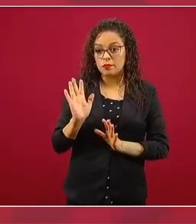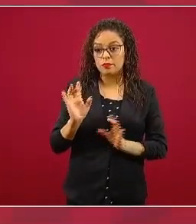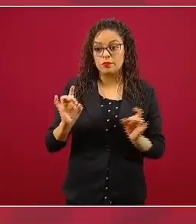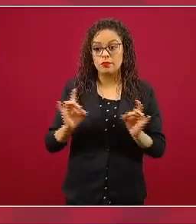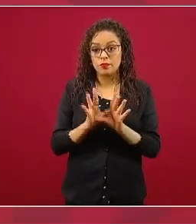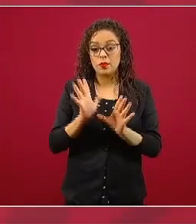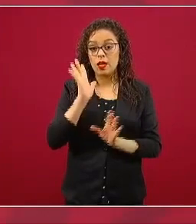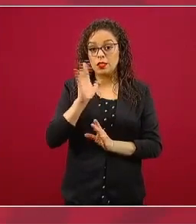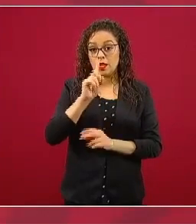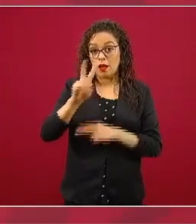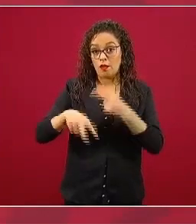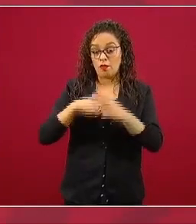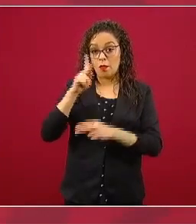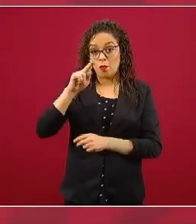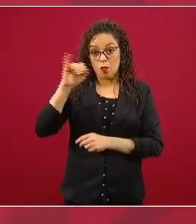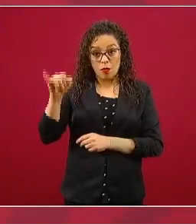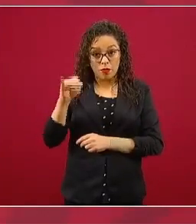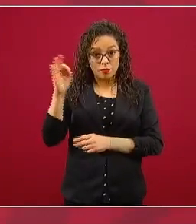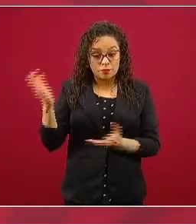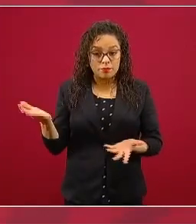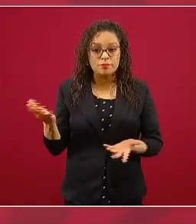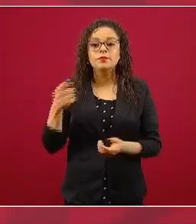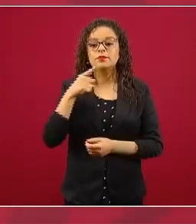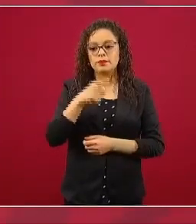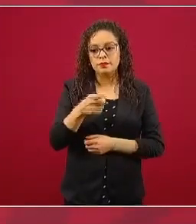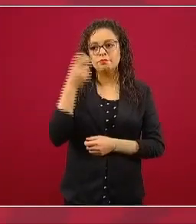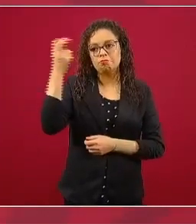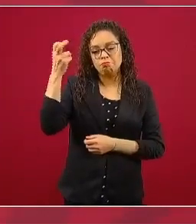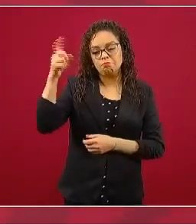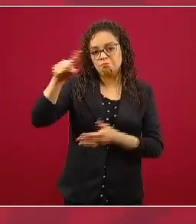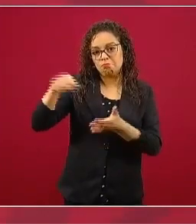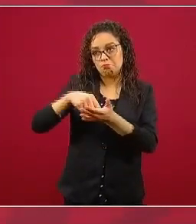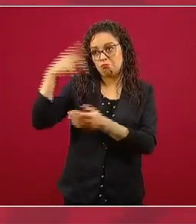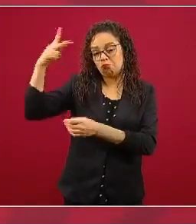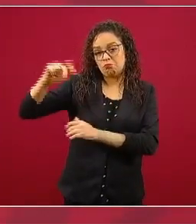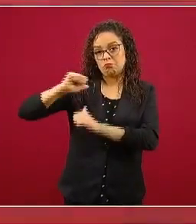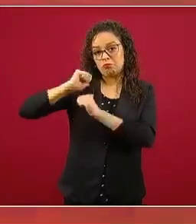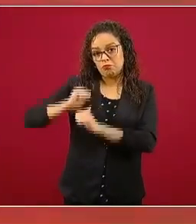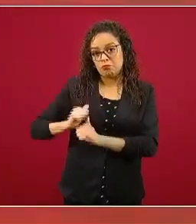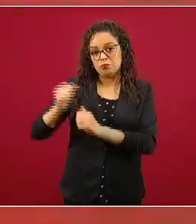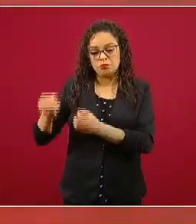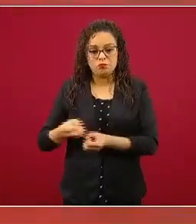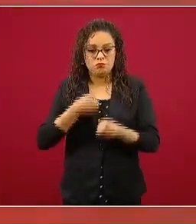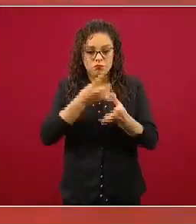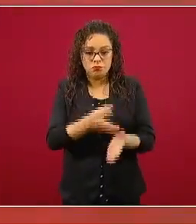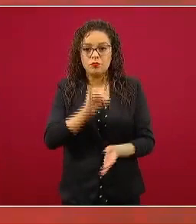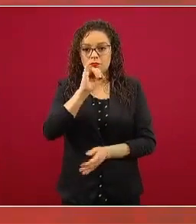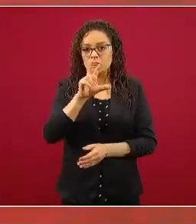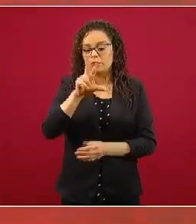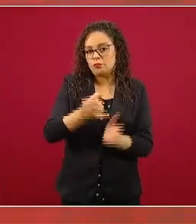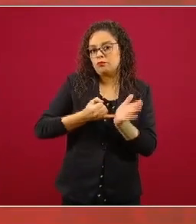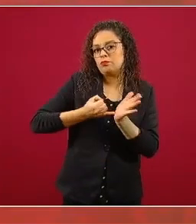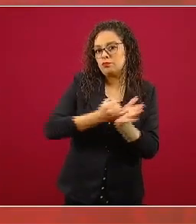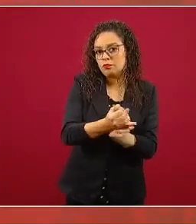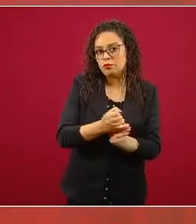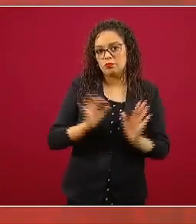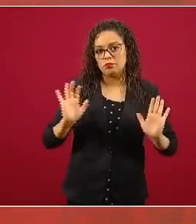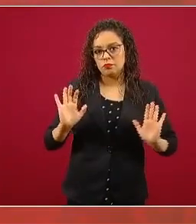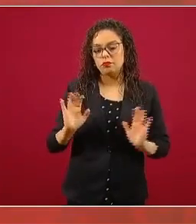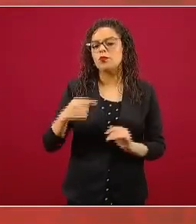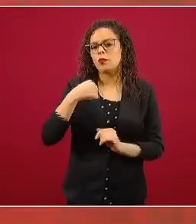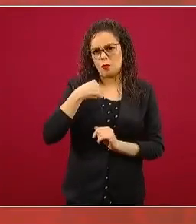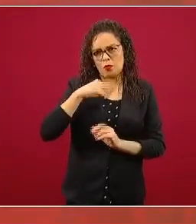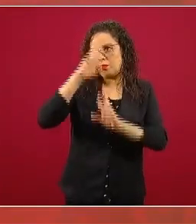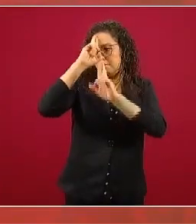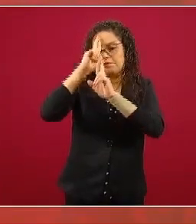al Poder Judicial, pues que sea esta instancia la que resuelva, decida, y nosotros vamos a